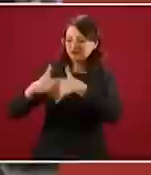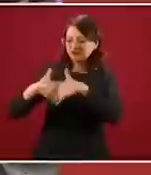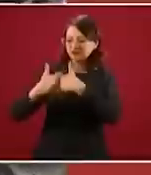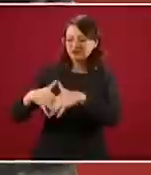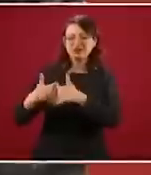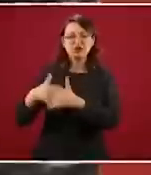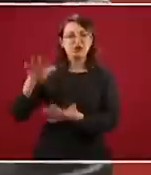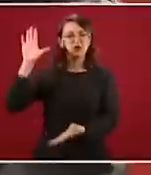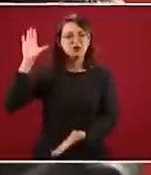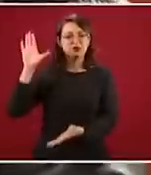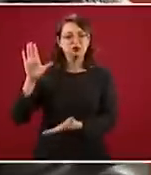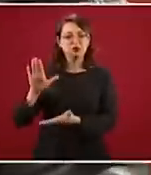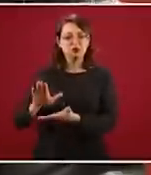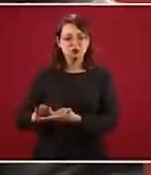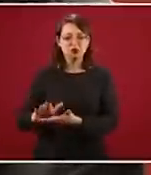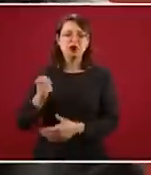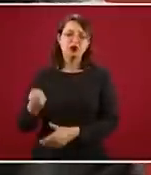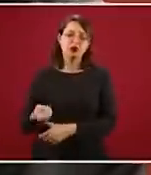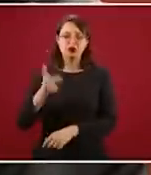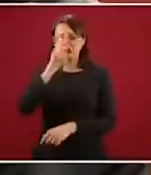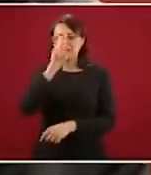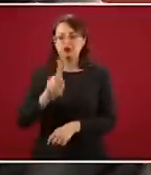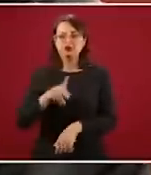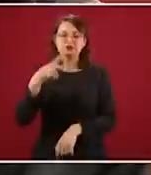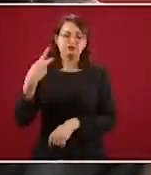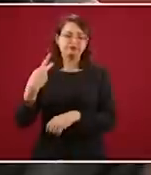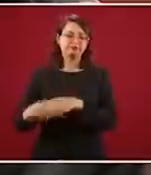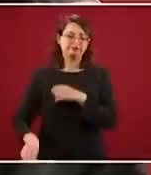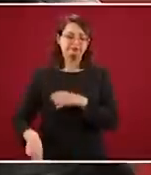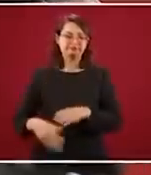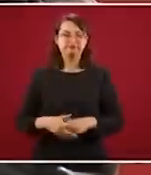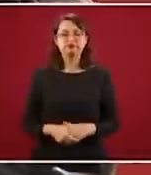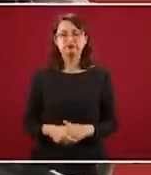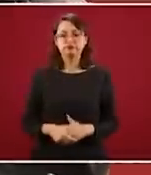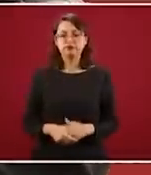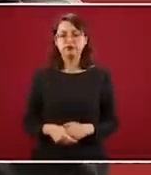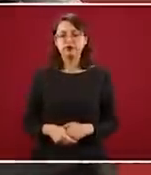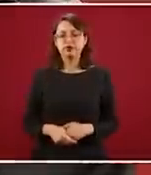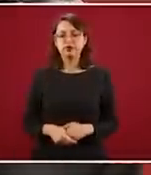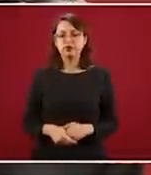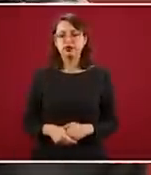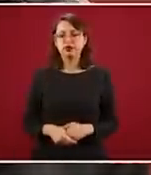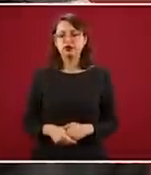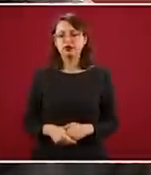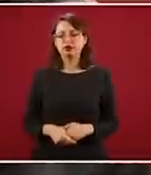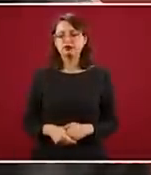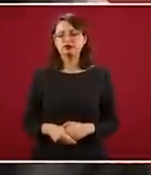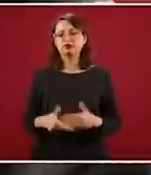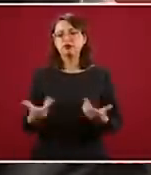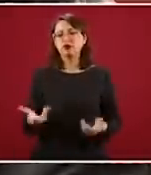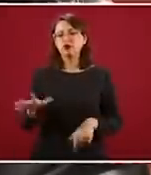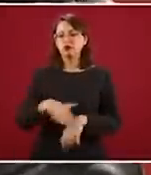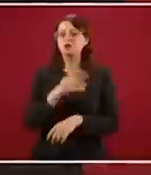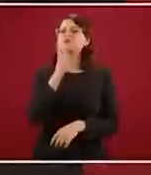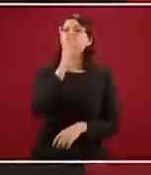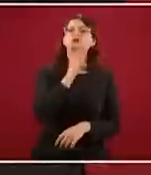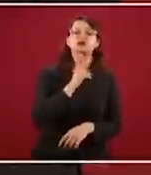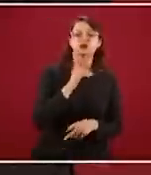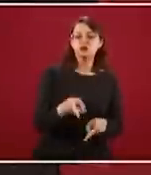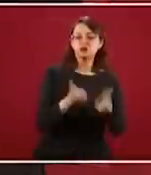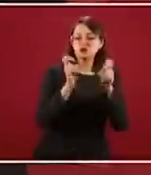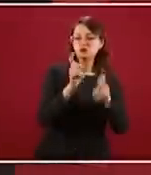la producción. Se roban mucho unas bombas, Haskell le llaman,